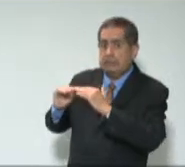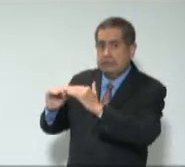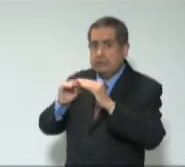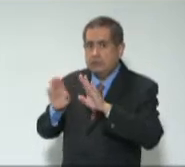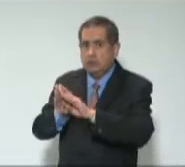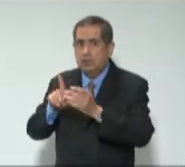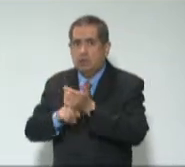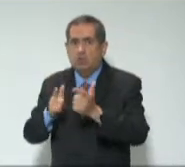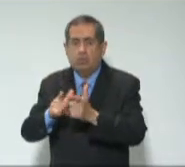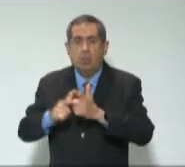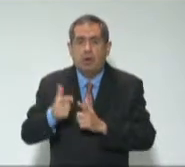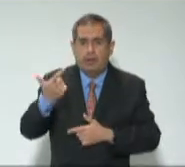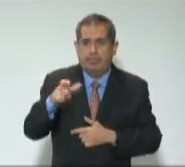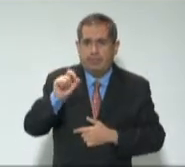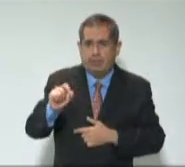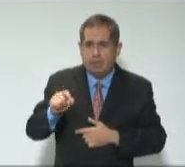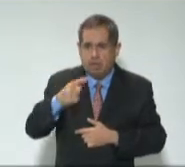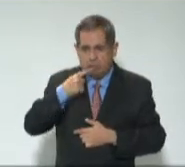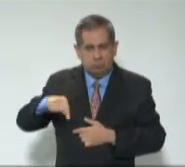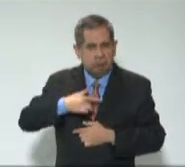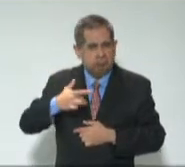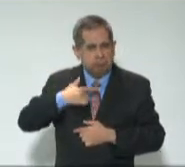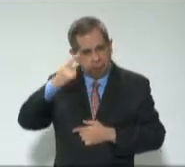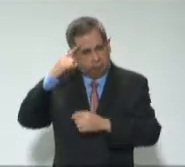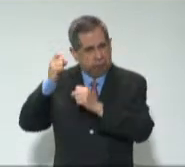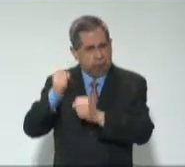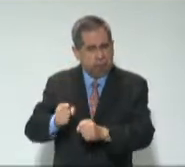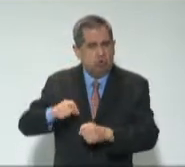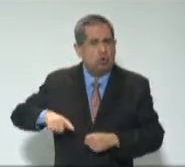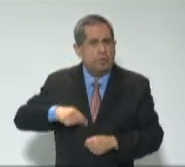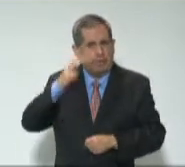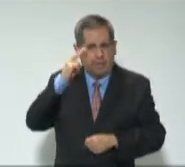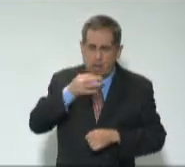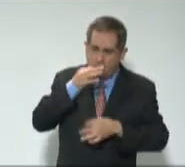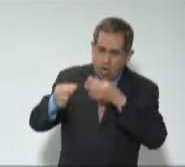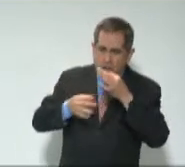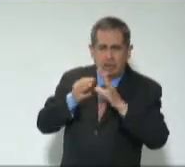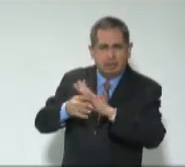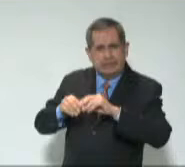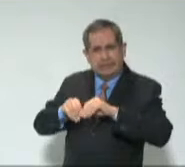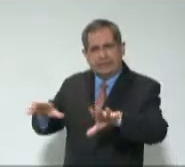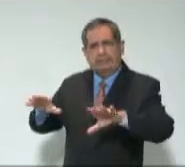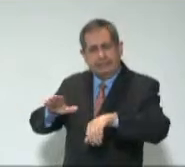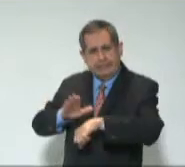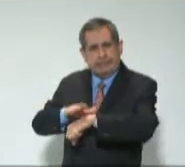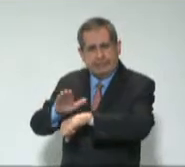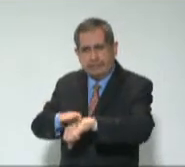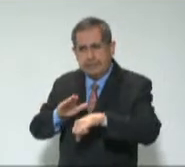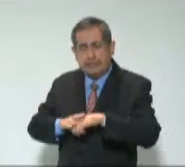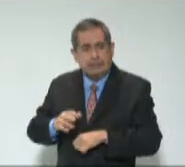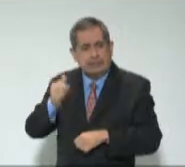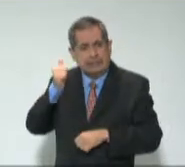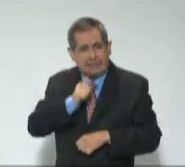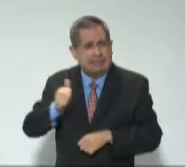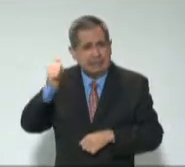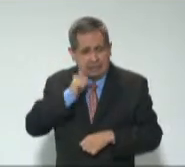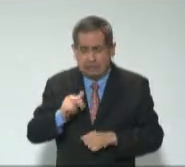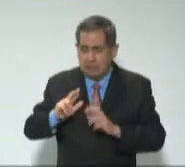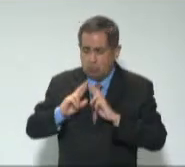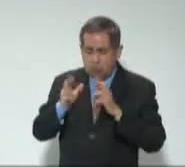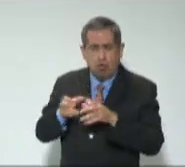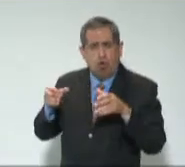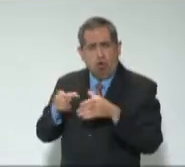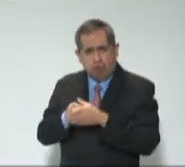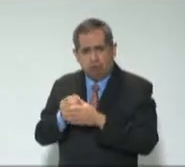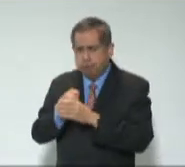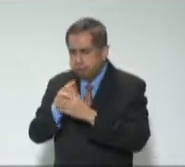g20 como una convicción de el gobierno de México lo ha dicho públicamente nos lo dice las reuniones internas